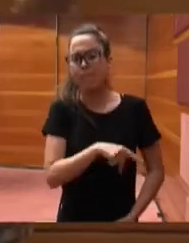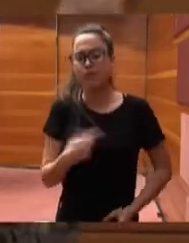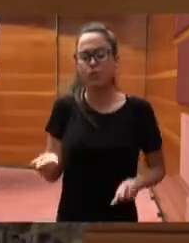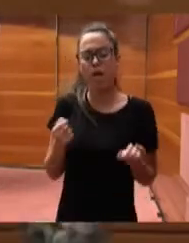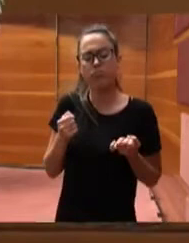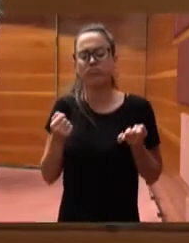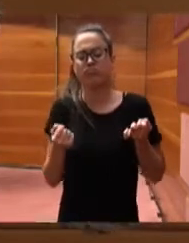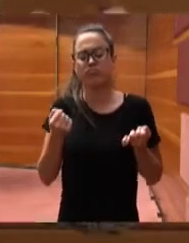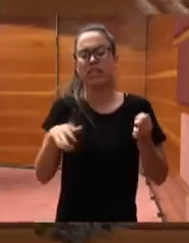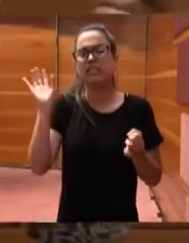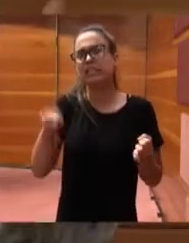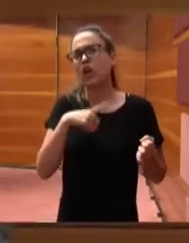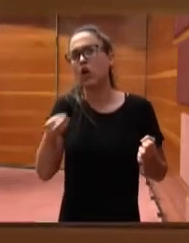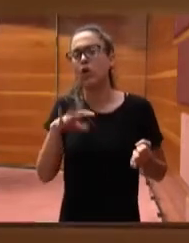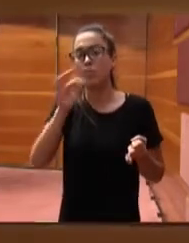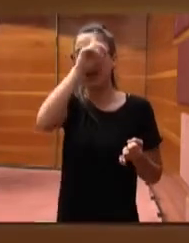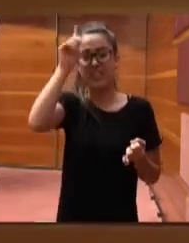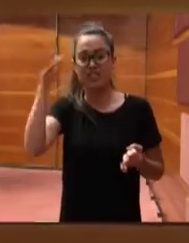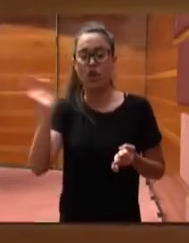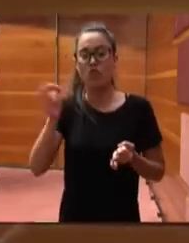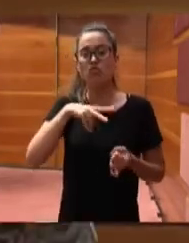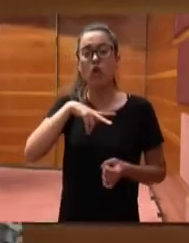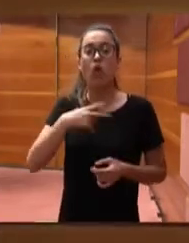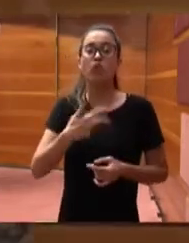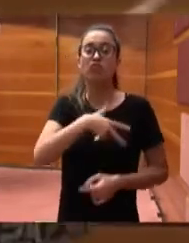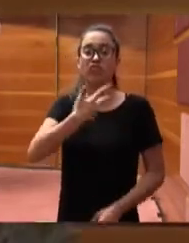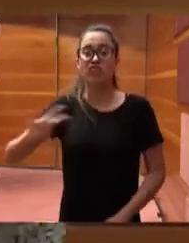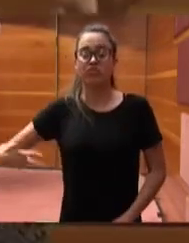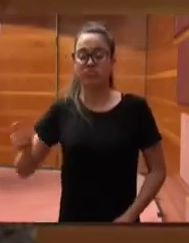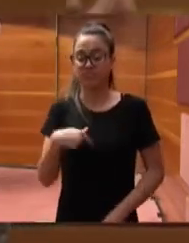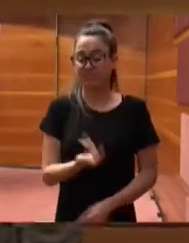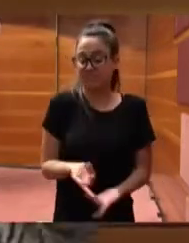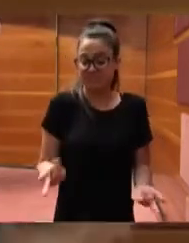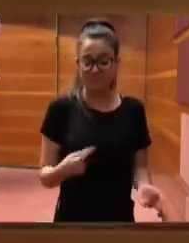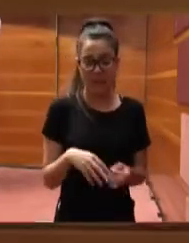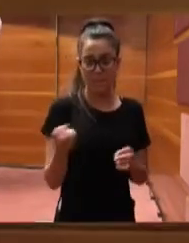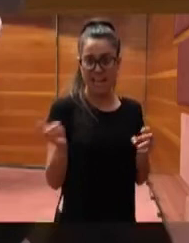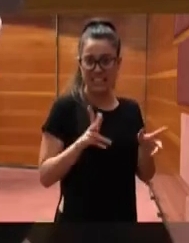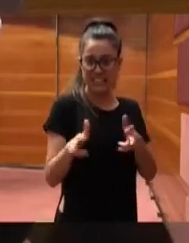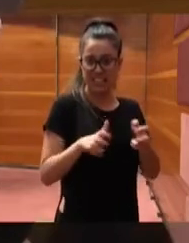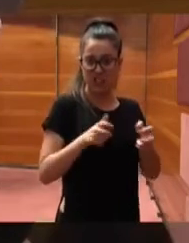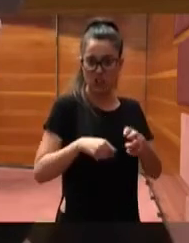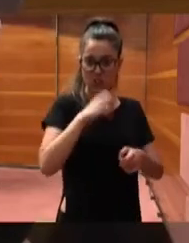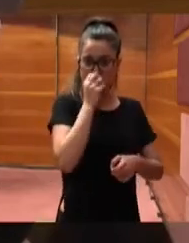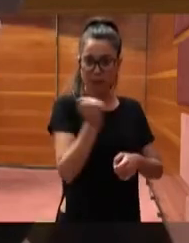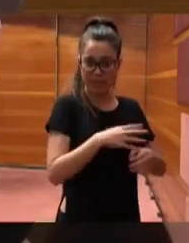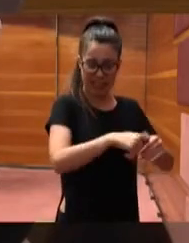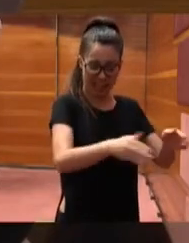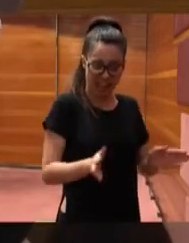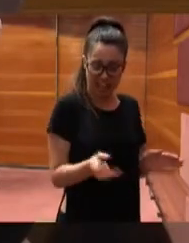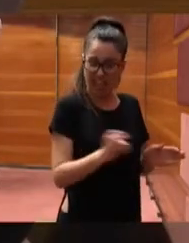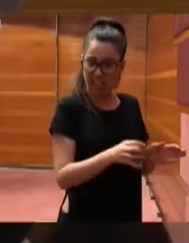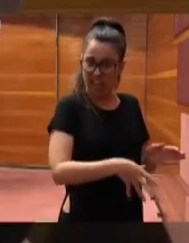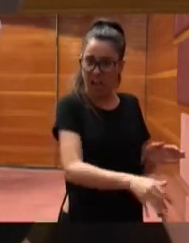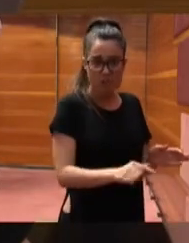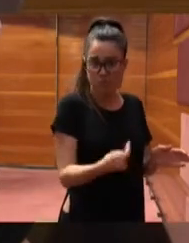Barcelona o en Santander, que tienen un sensor las papeleras y la mitad de las veces no funciona, etcétera, etcétera. Pero resulta que Nahuel va con una moto y